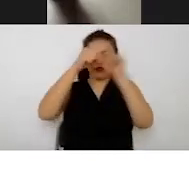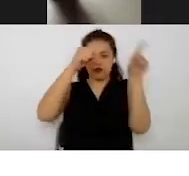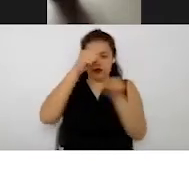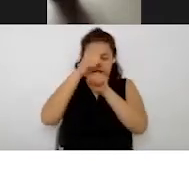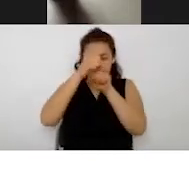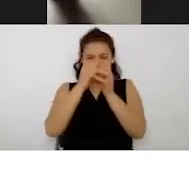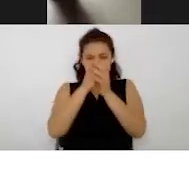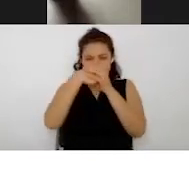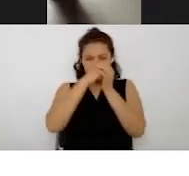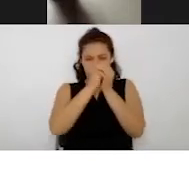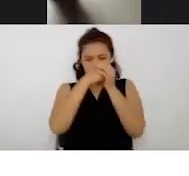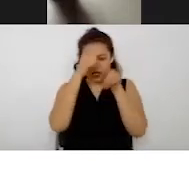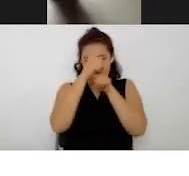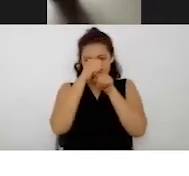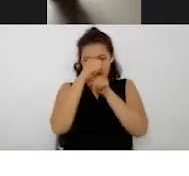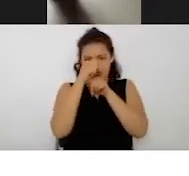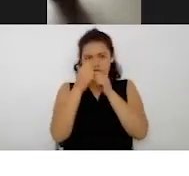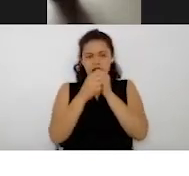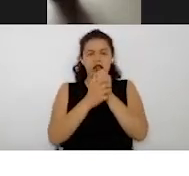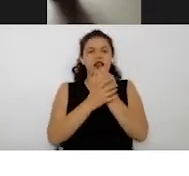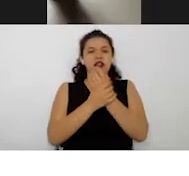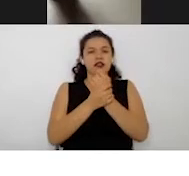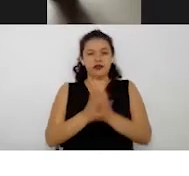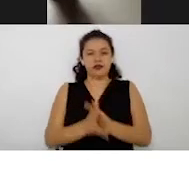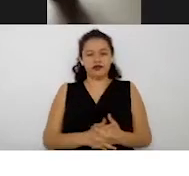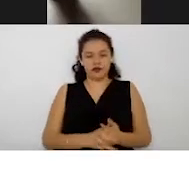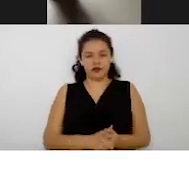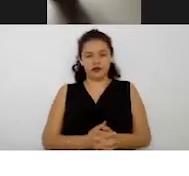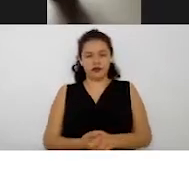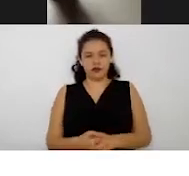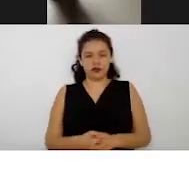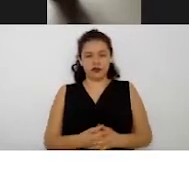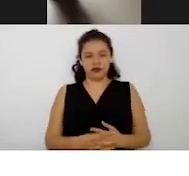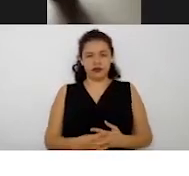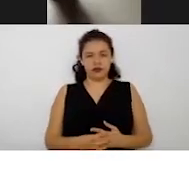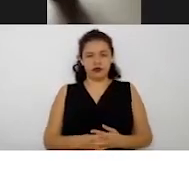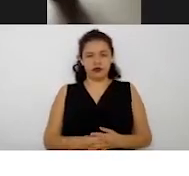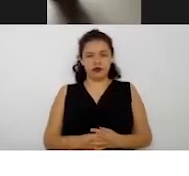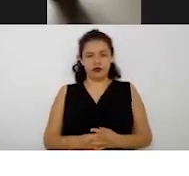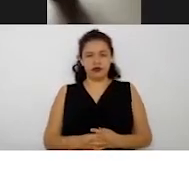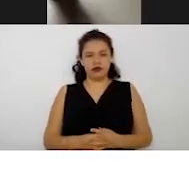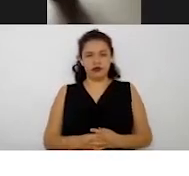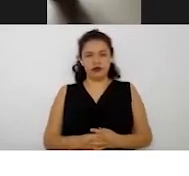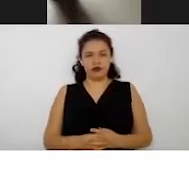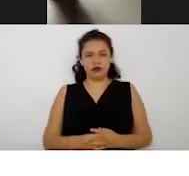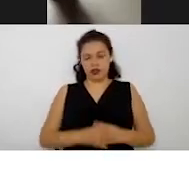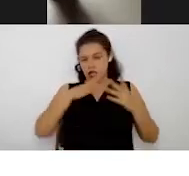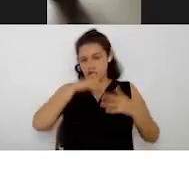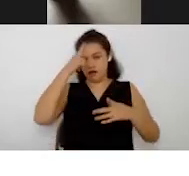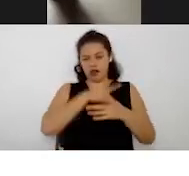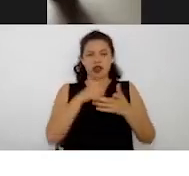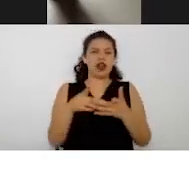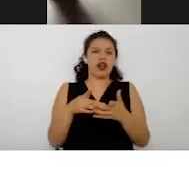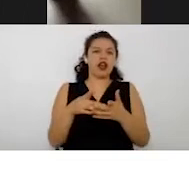bien, eso era con respecto a lo que es el pulso cardíaco. Pero también habíamos comentado algo respecto a la